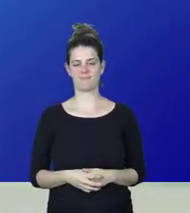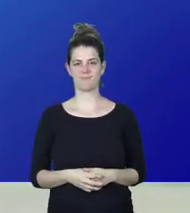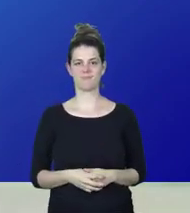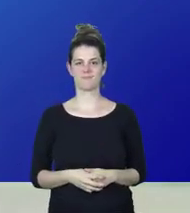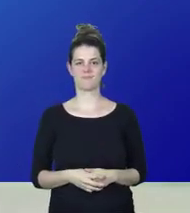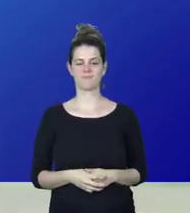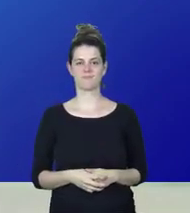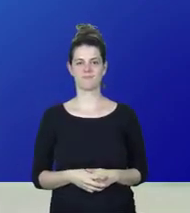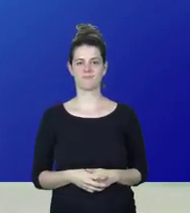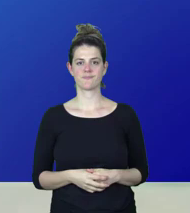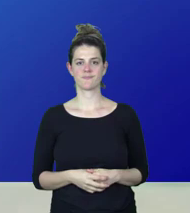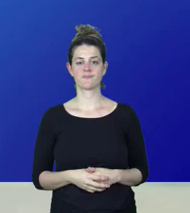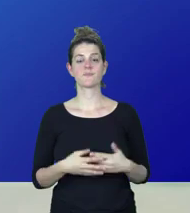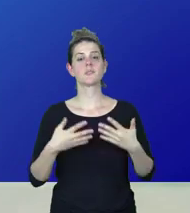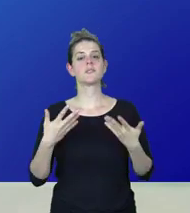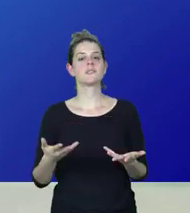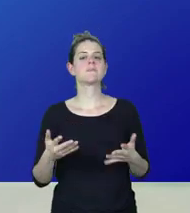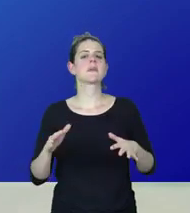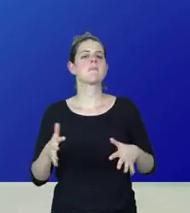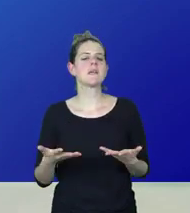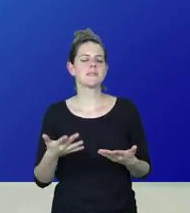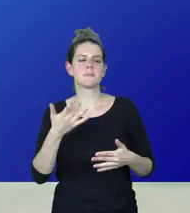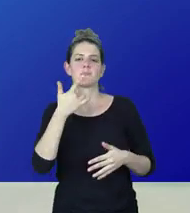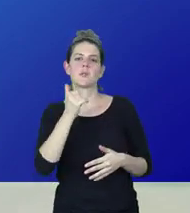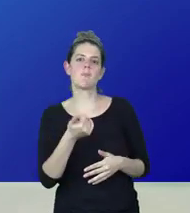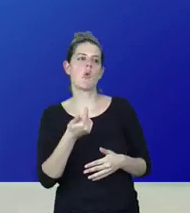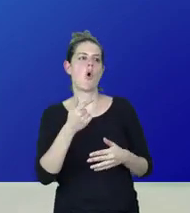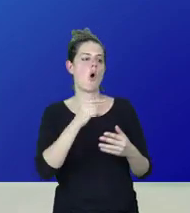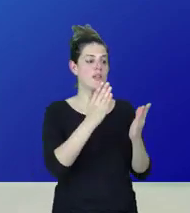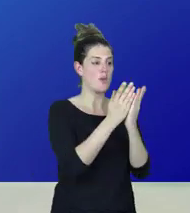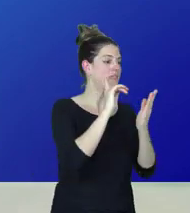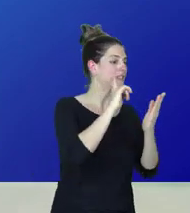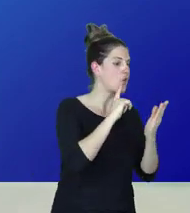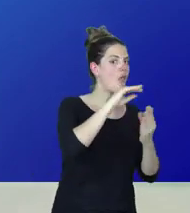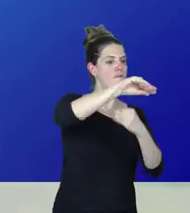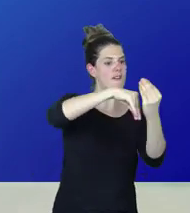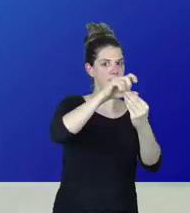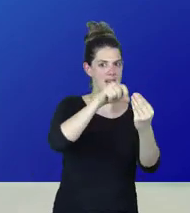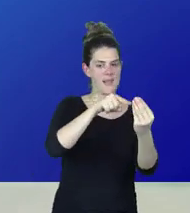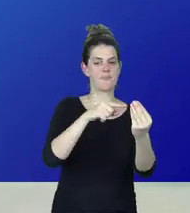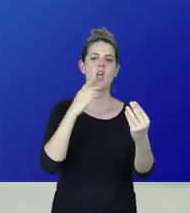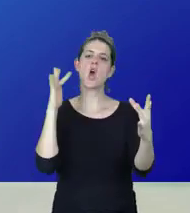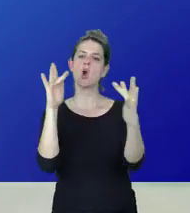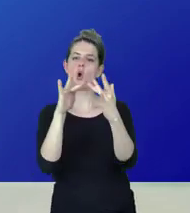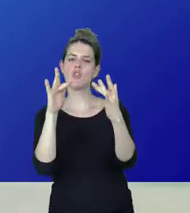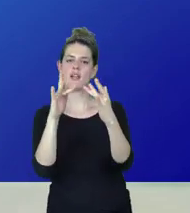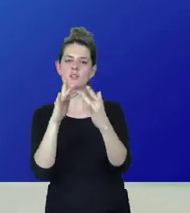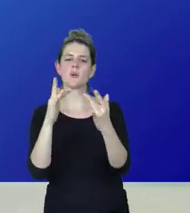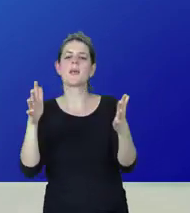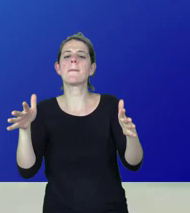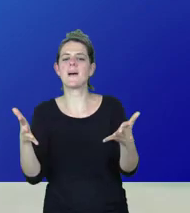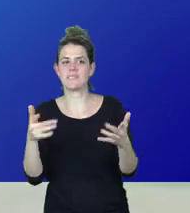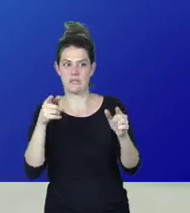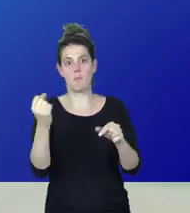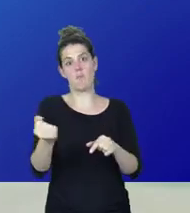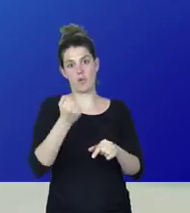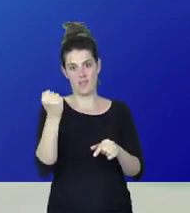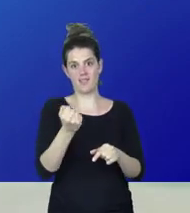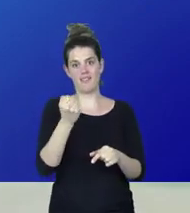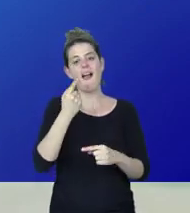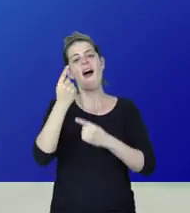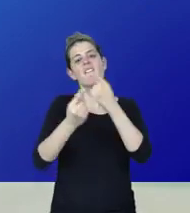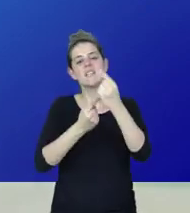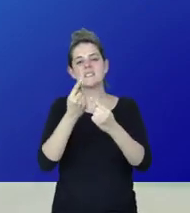entendidos. ¿Qué pasa con el contacto con la familia de este estudiante? El contacto con la familia también es un punto importante. A veces